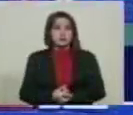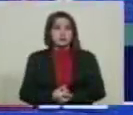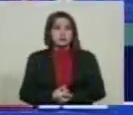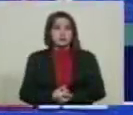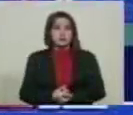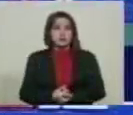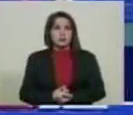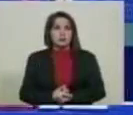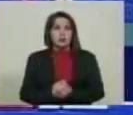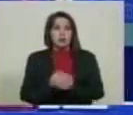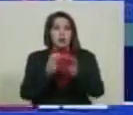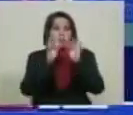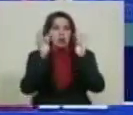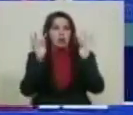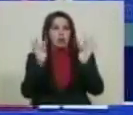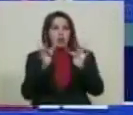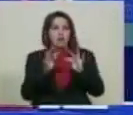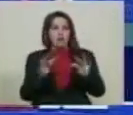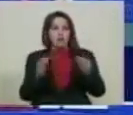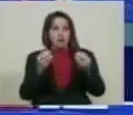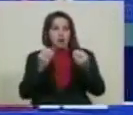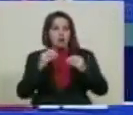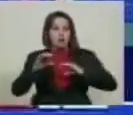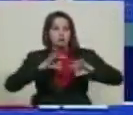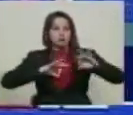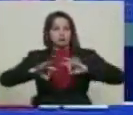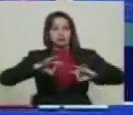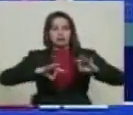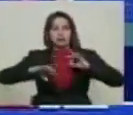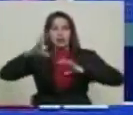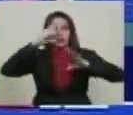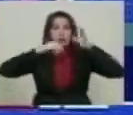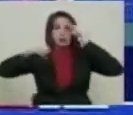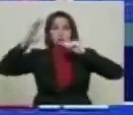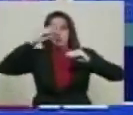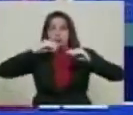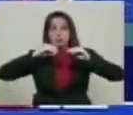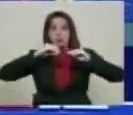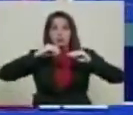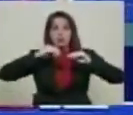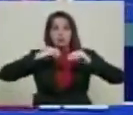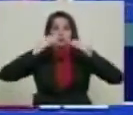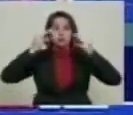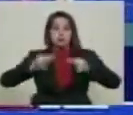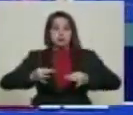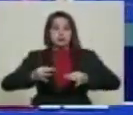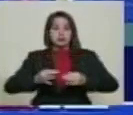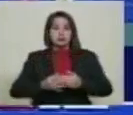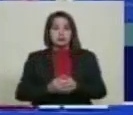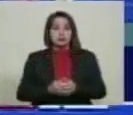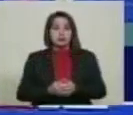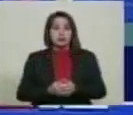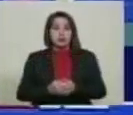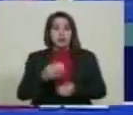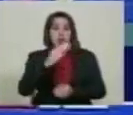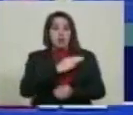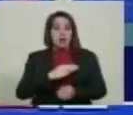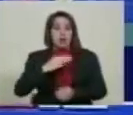de la forma en que nos preparamos para cumplir la misión,